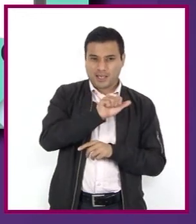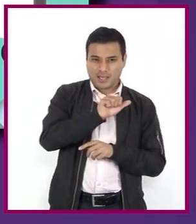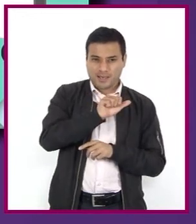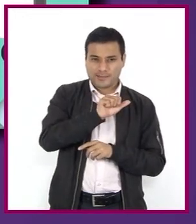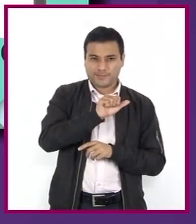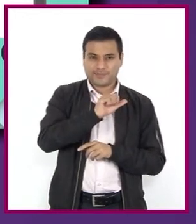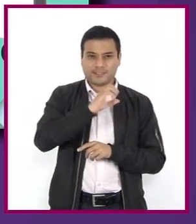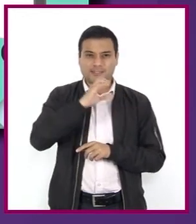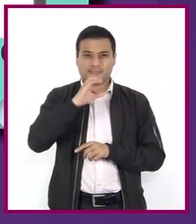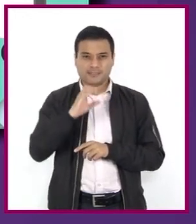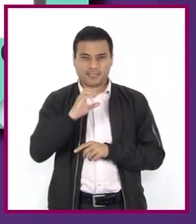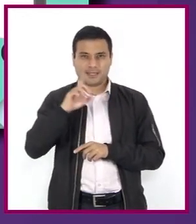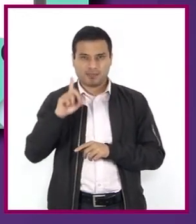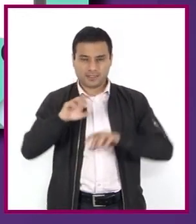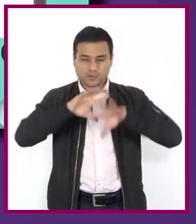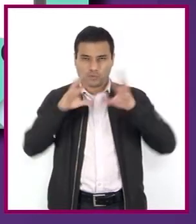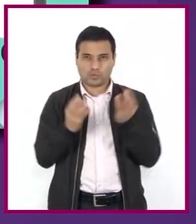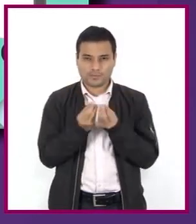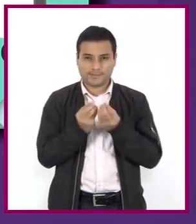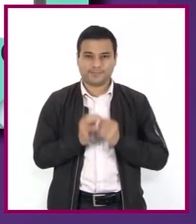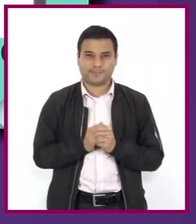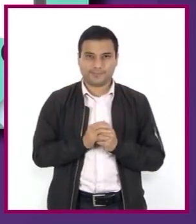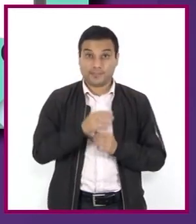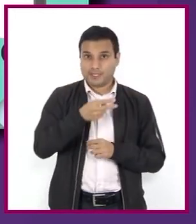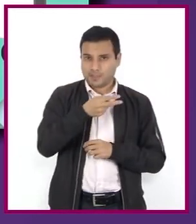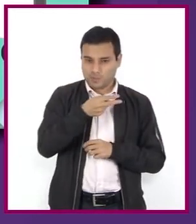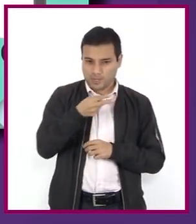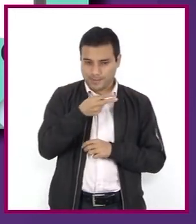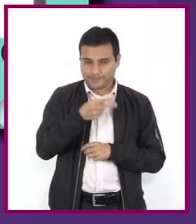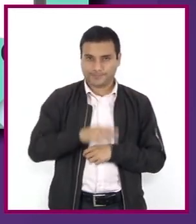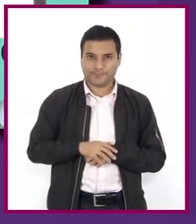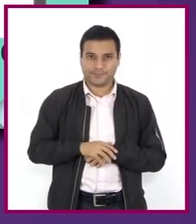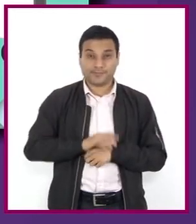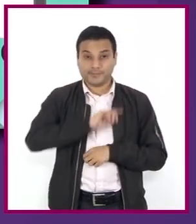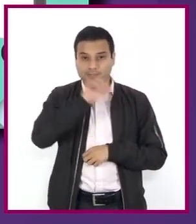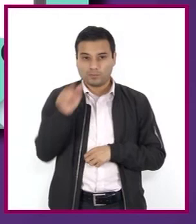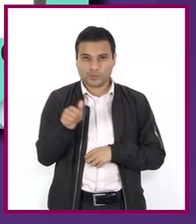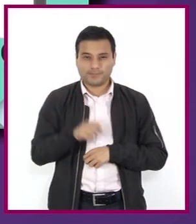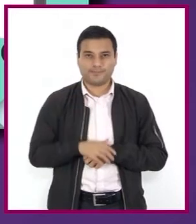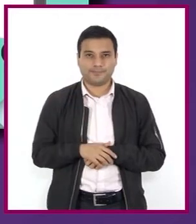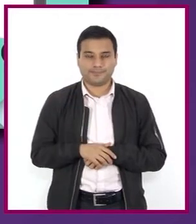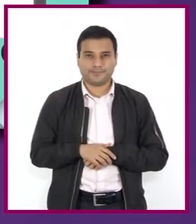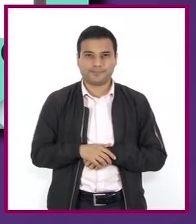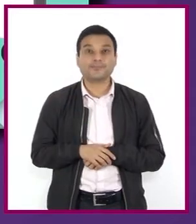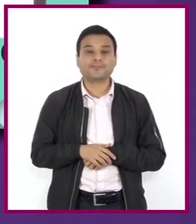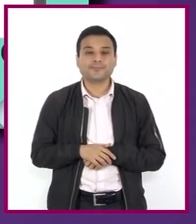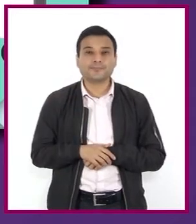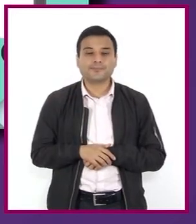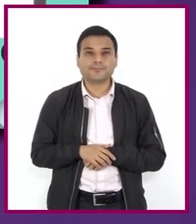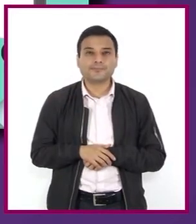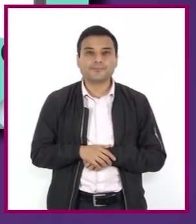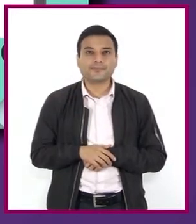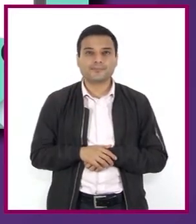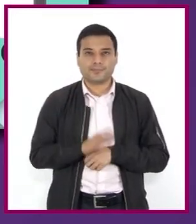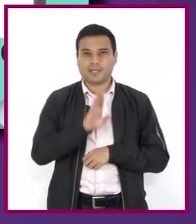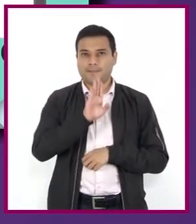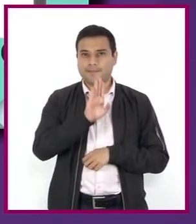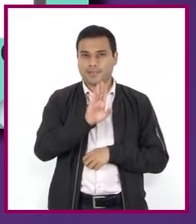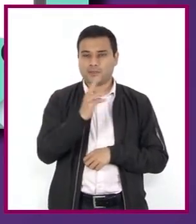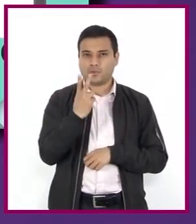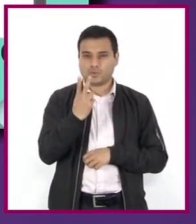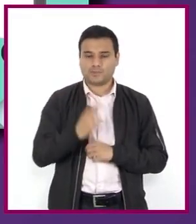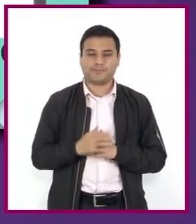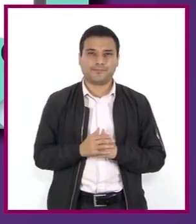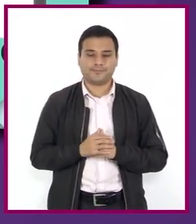igual para indicar la operación. Después, el primer valor que, en este caso, es B2,